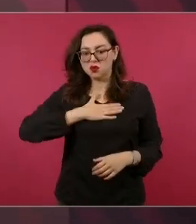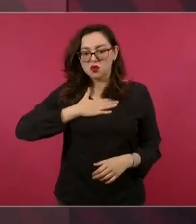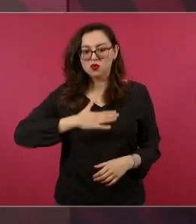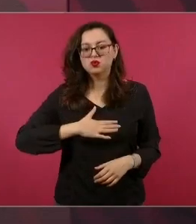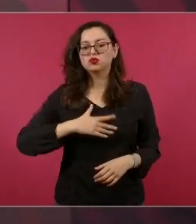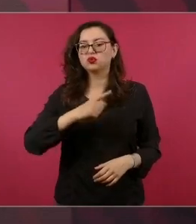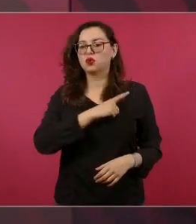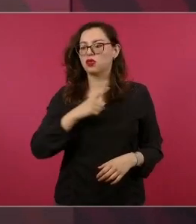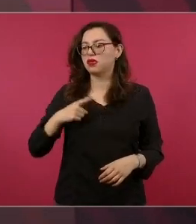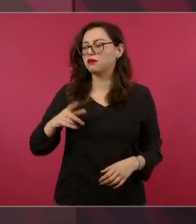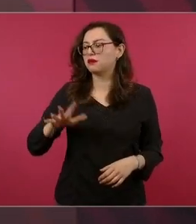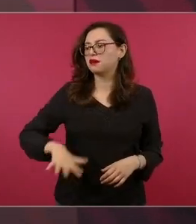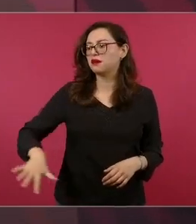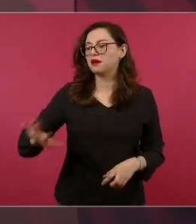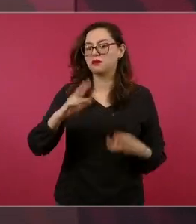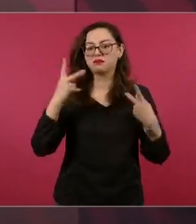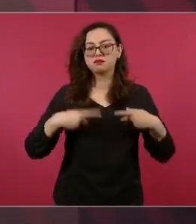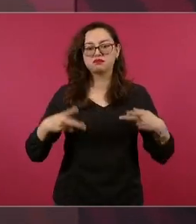que no,